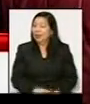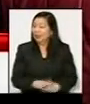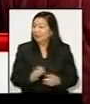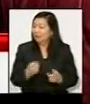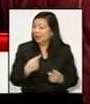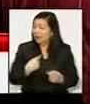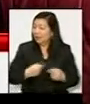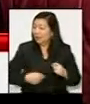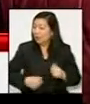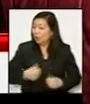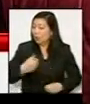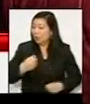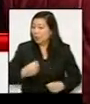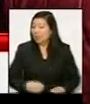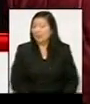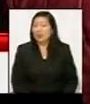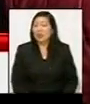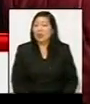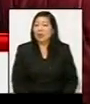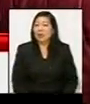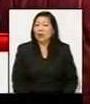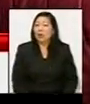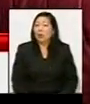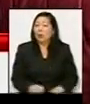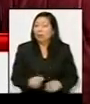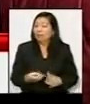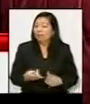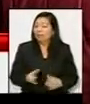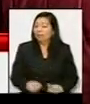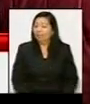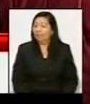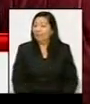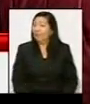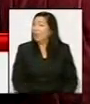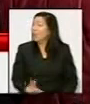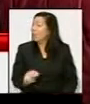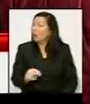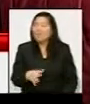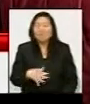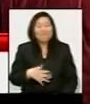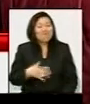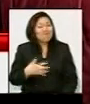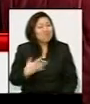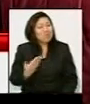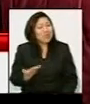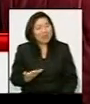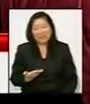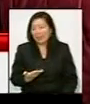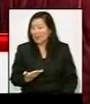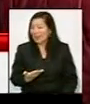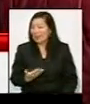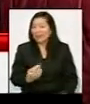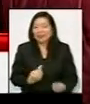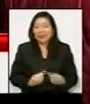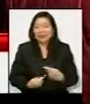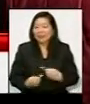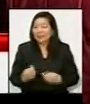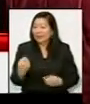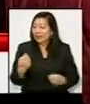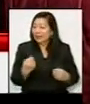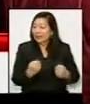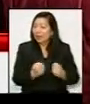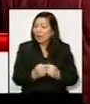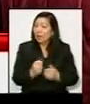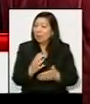funcionario al juicio oral y me parece que eso es un exceso el parlamento no puede reforzar su atribución